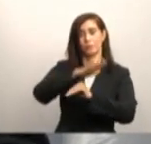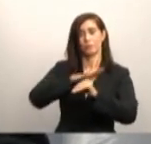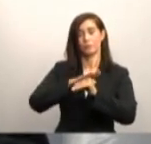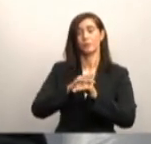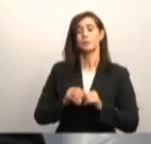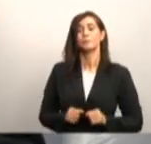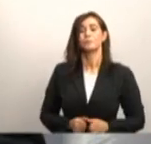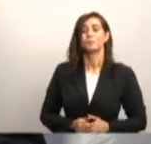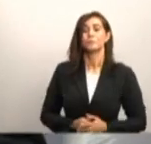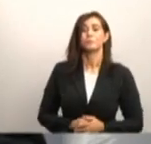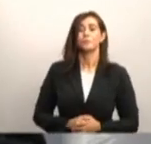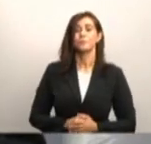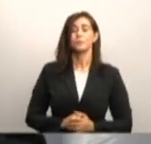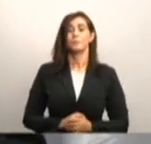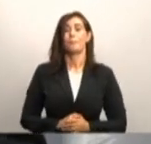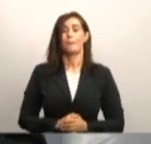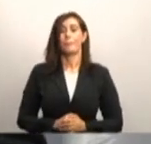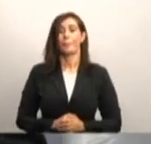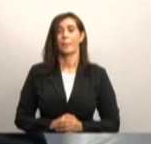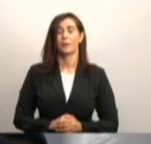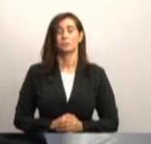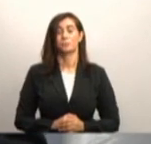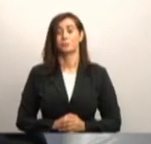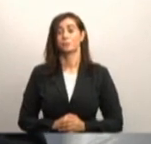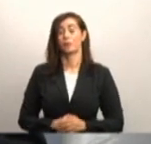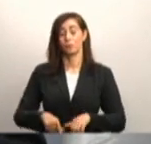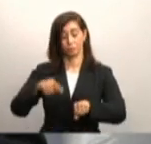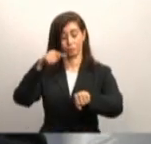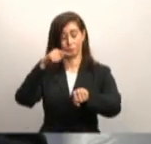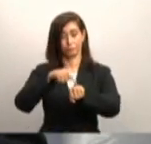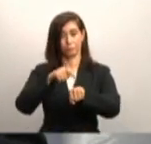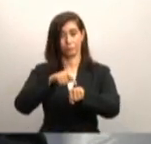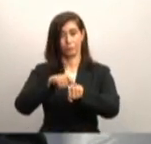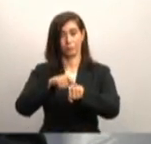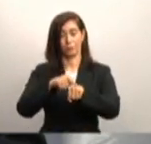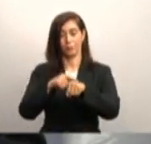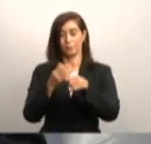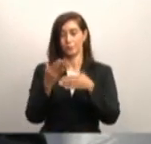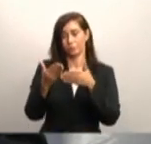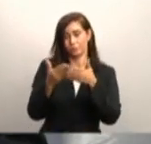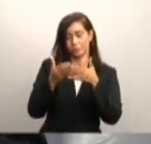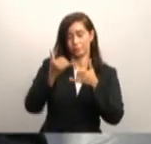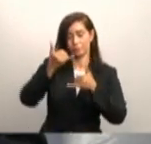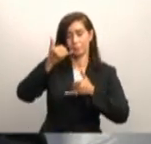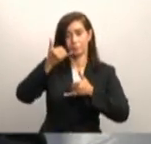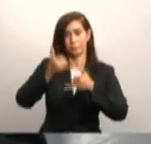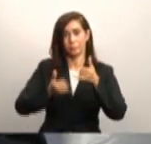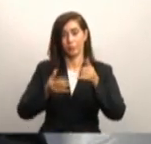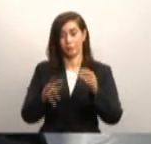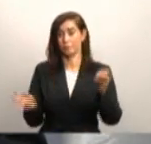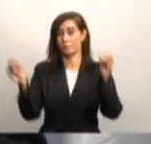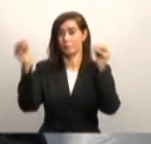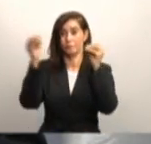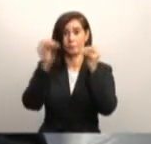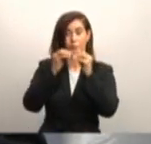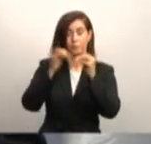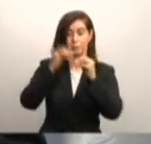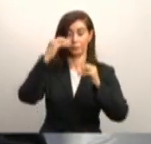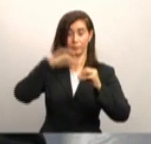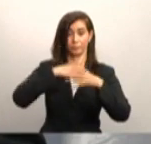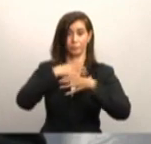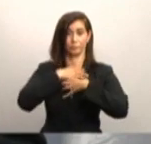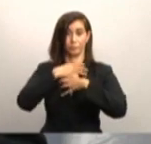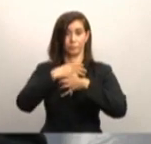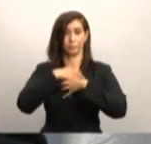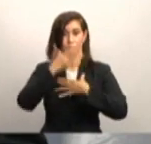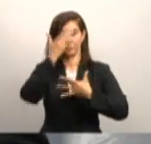periodo estacional que ya está concluyendo, el de mayor incidencia a las infecciones